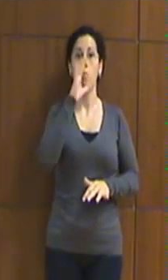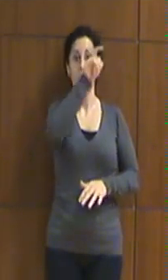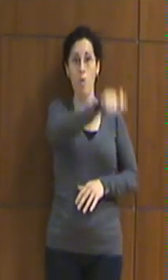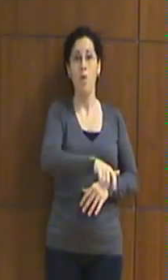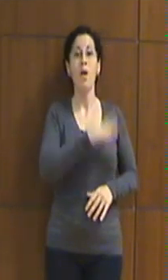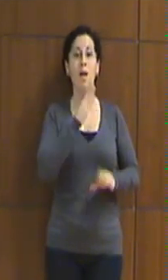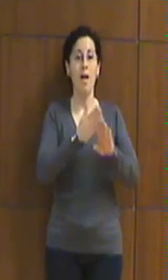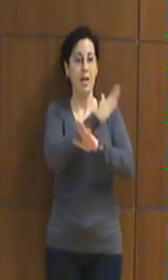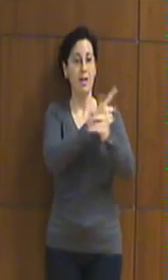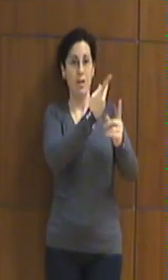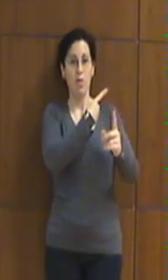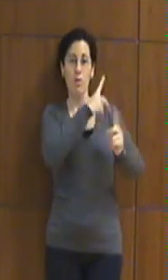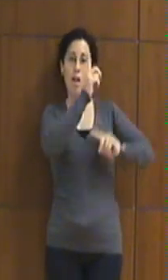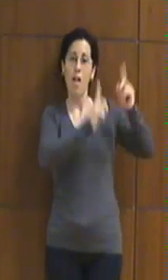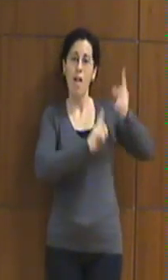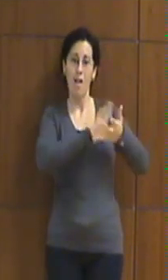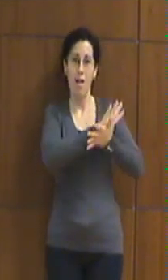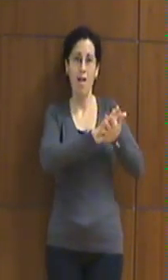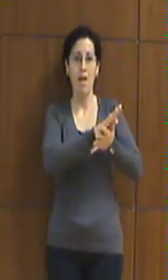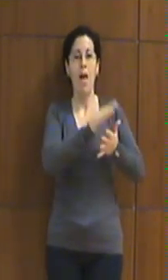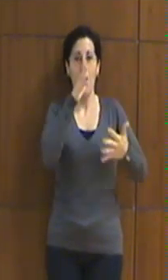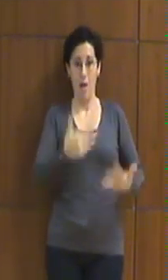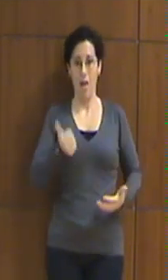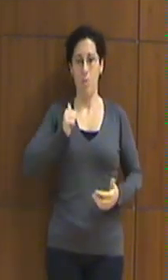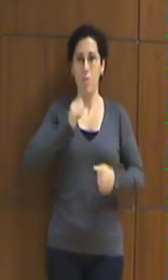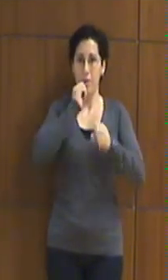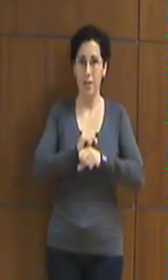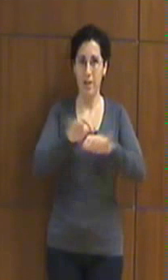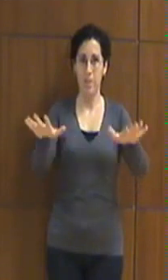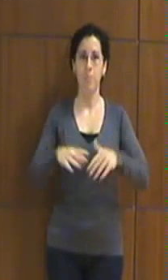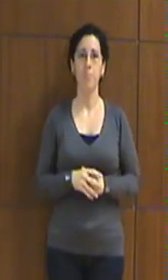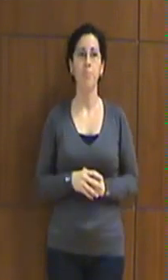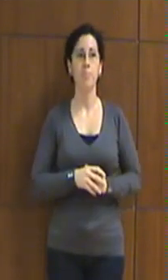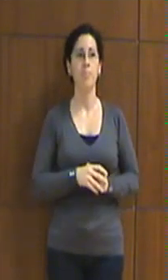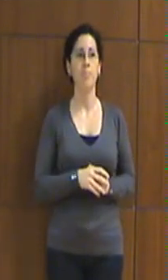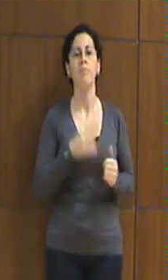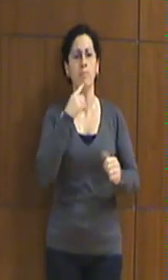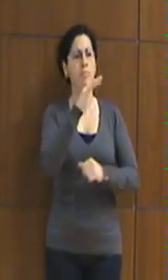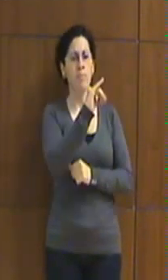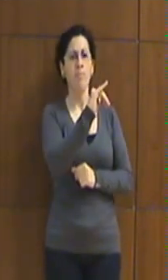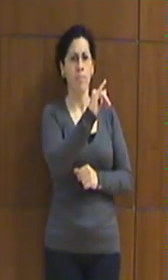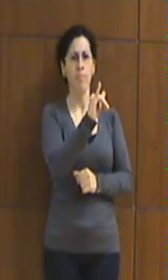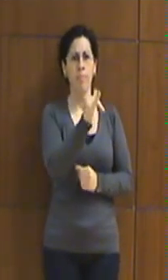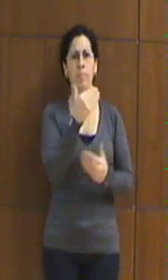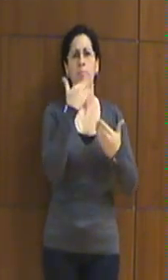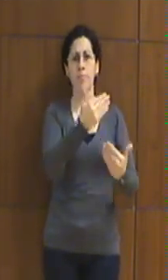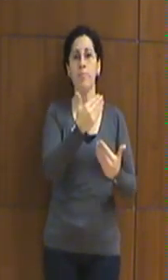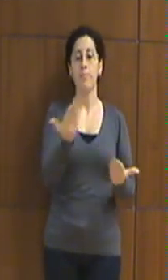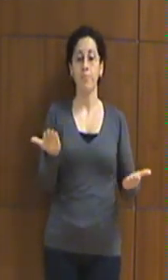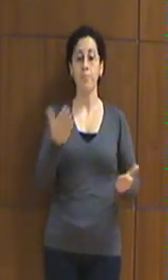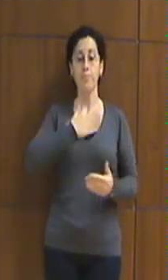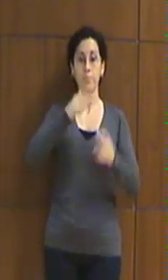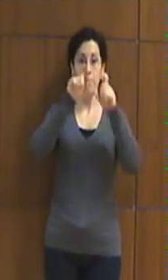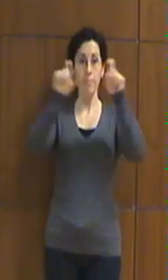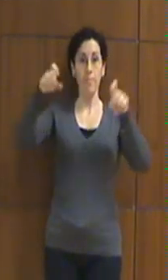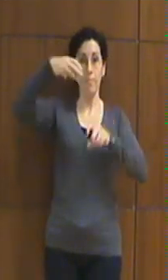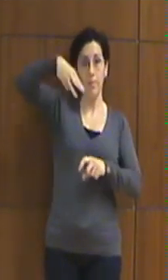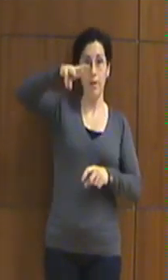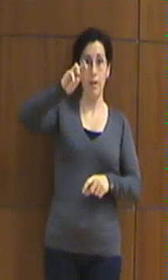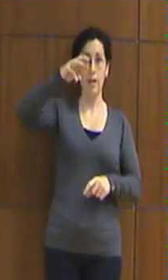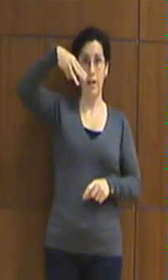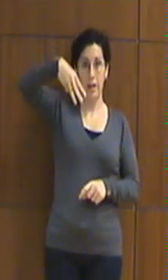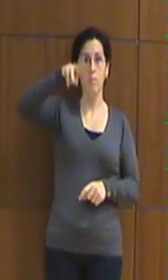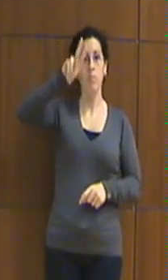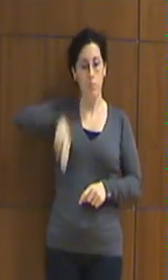antes hablábamos y demás, por favor. Vale, adelante. Muchas gracias, Juan Luis. Sí, comentaros un poco, bueno, el MRM es un centro especial de